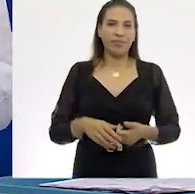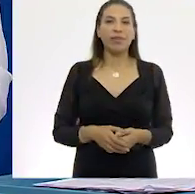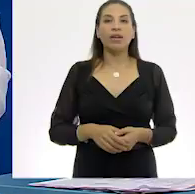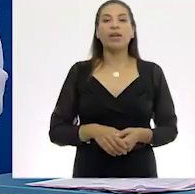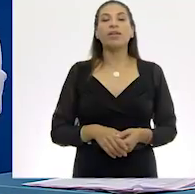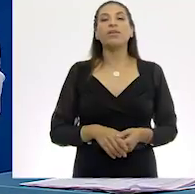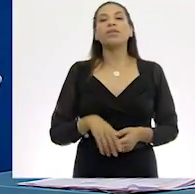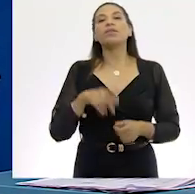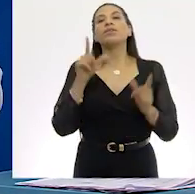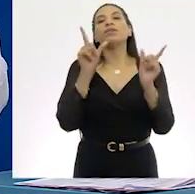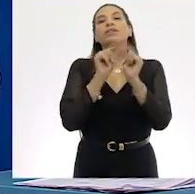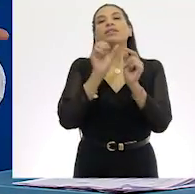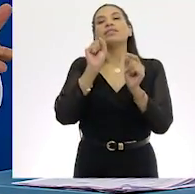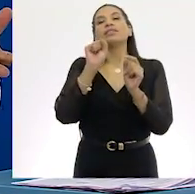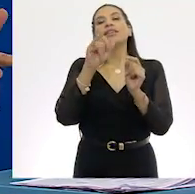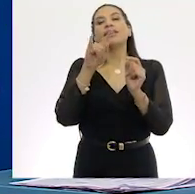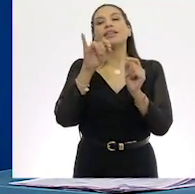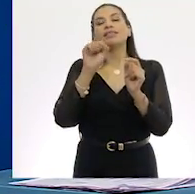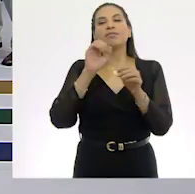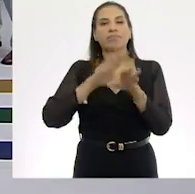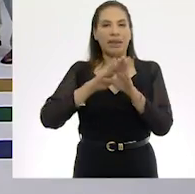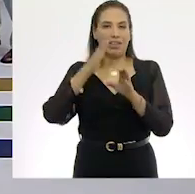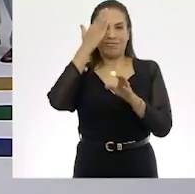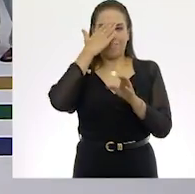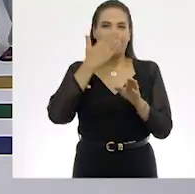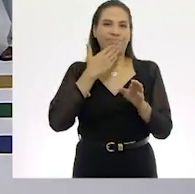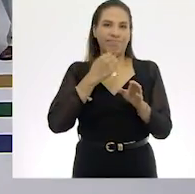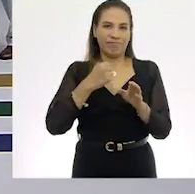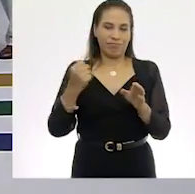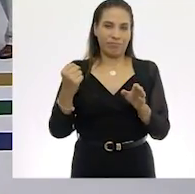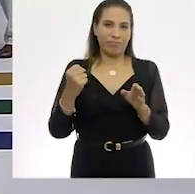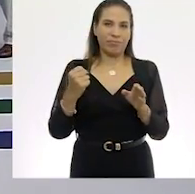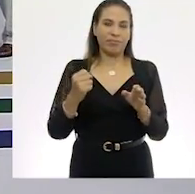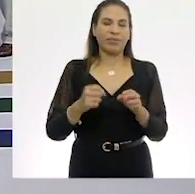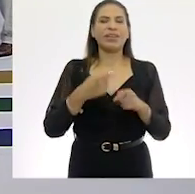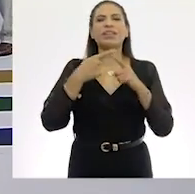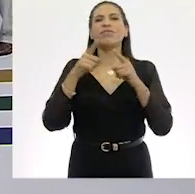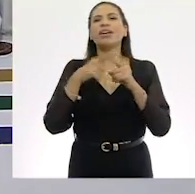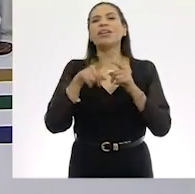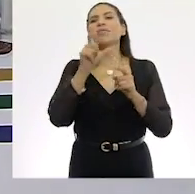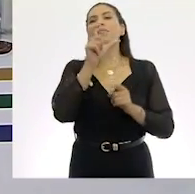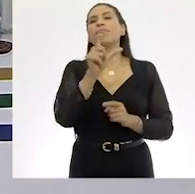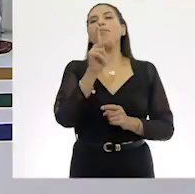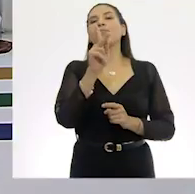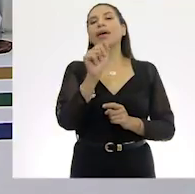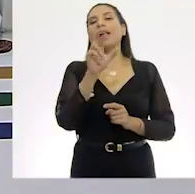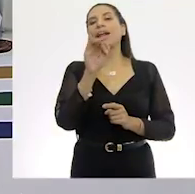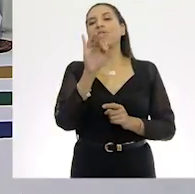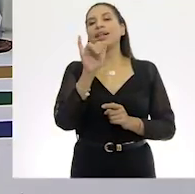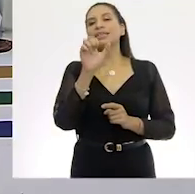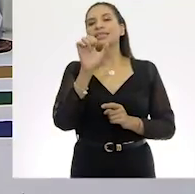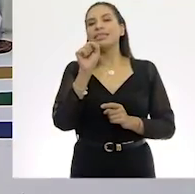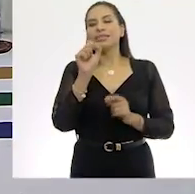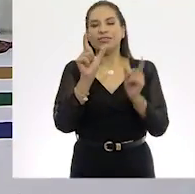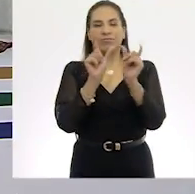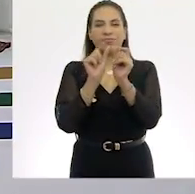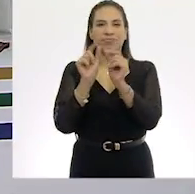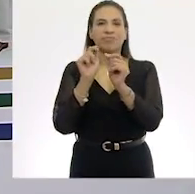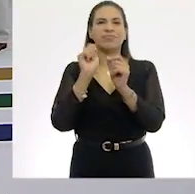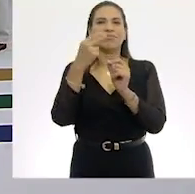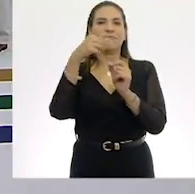Para realizar la síntesis se requiere de más habilidad, Joaquín. Existen diferentes tipos de paráfrasis. La paráfrasis